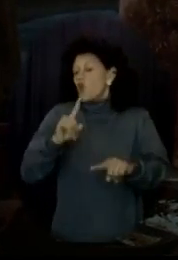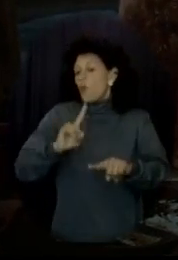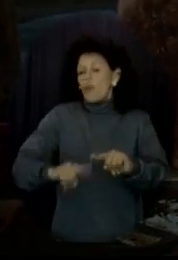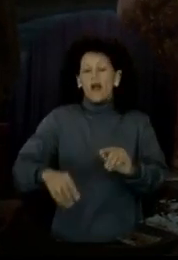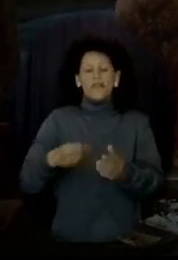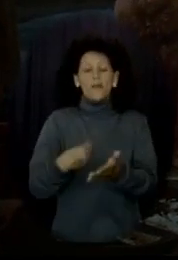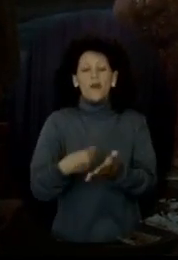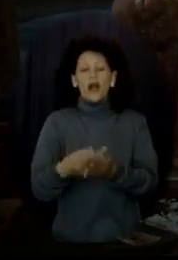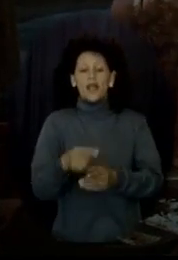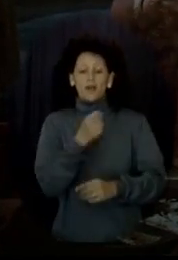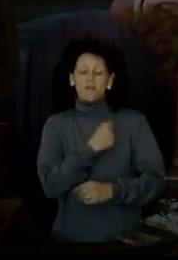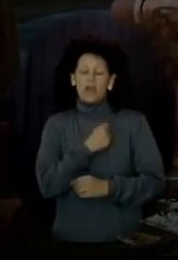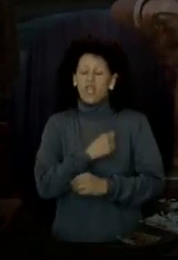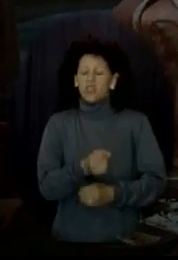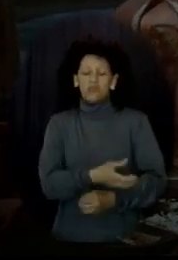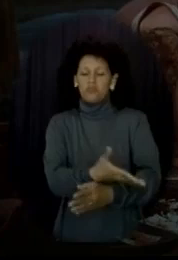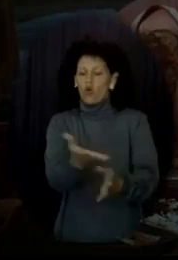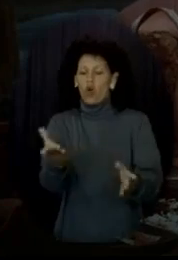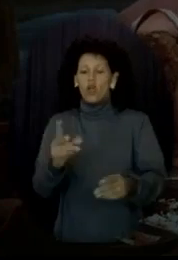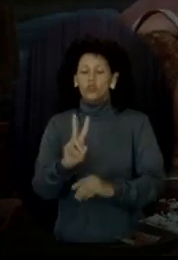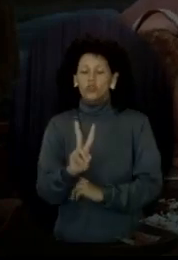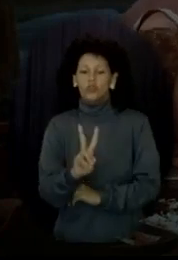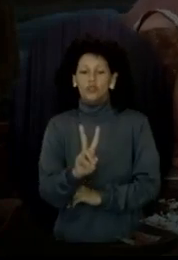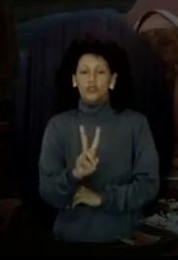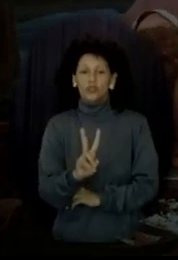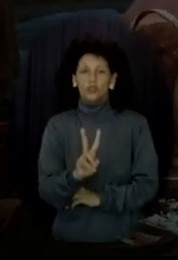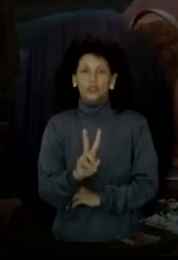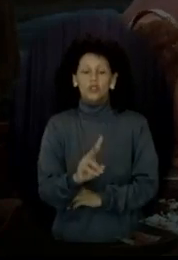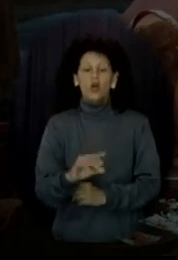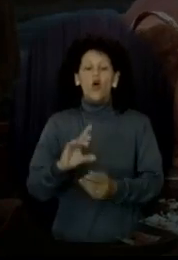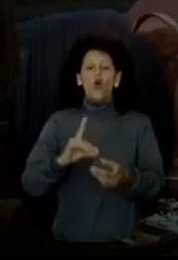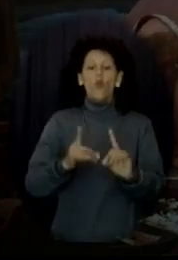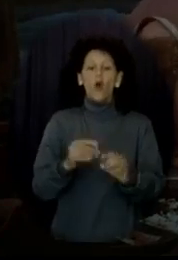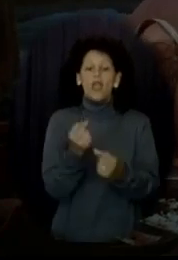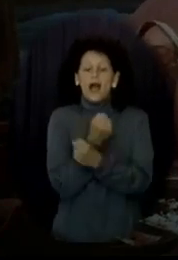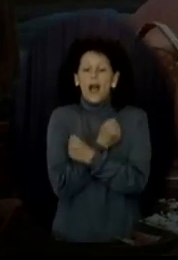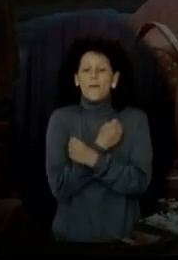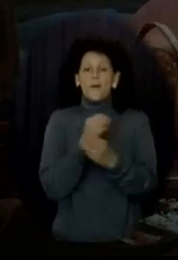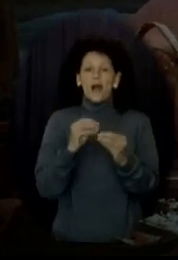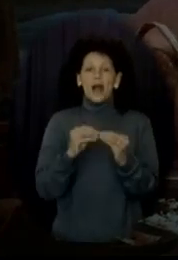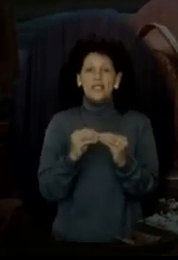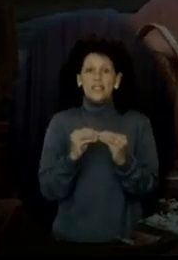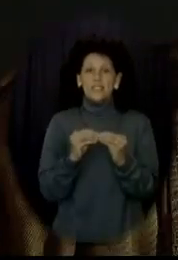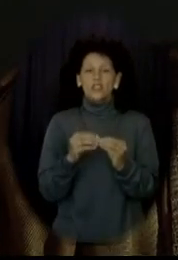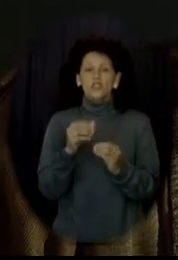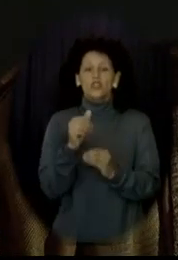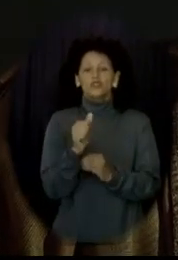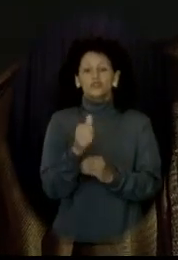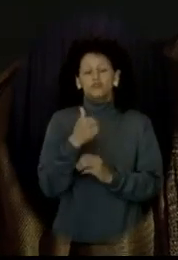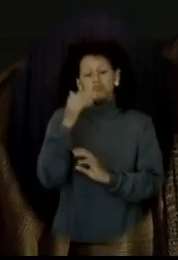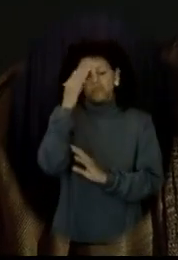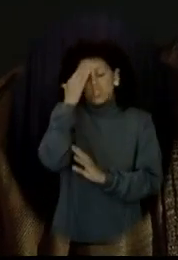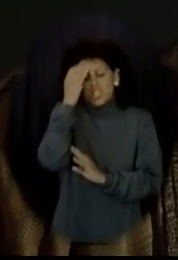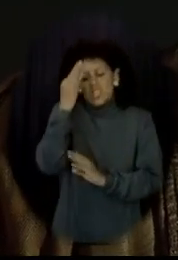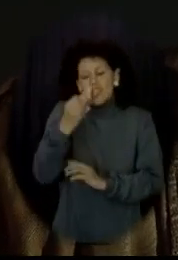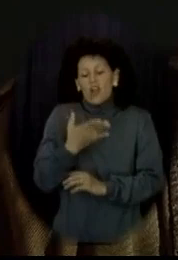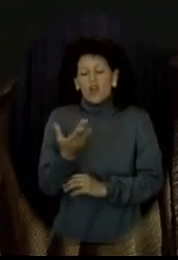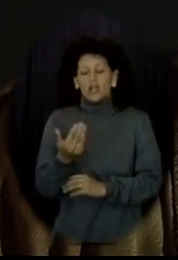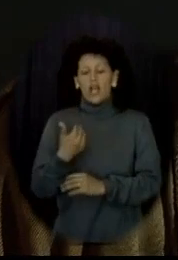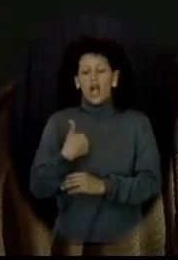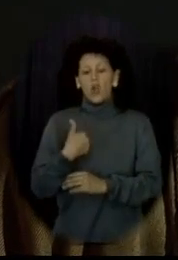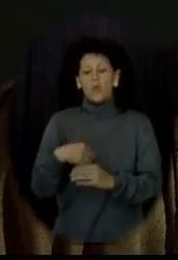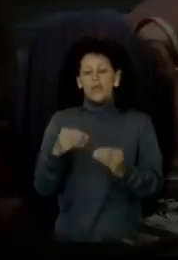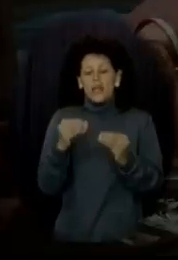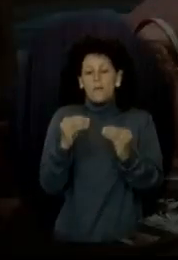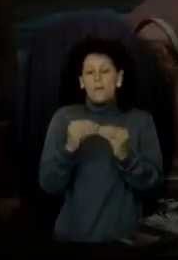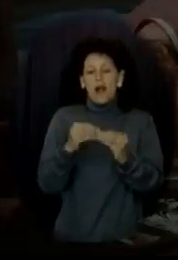Y como no podían pagarle, les perdonó la deuda. ¿Cuál le amará más? Supongo que el hombre a